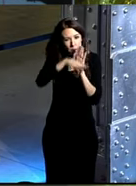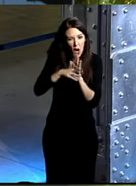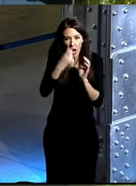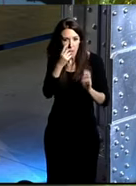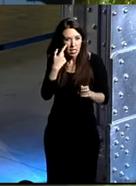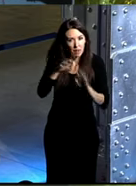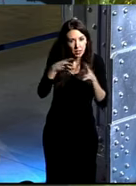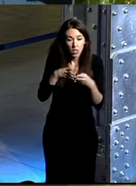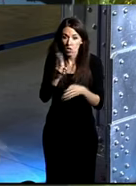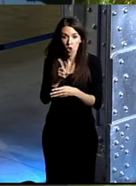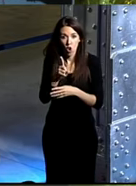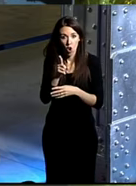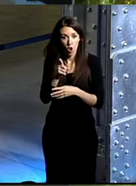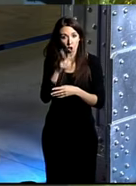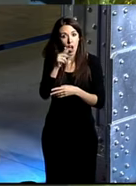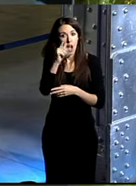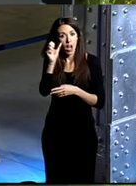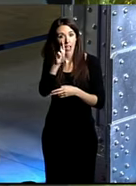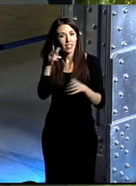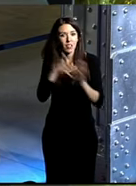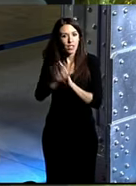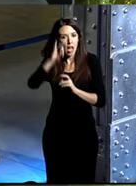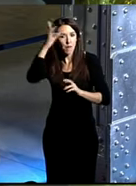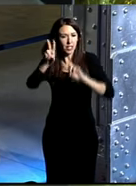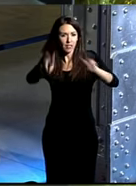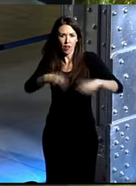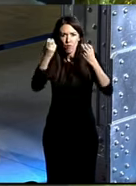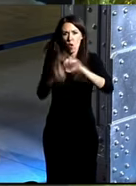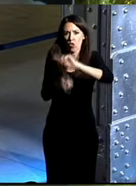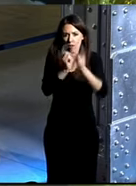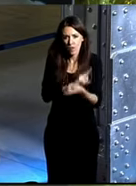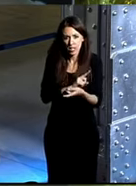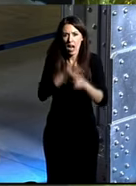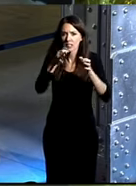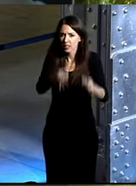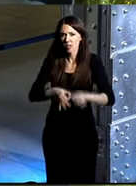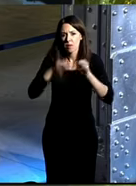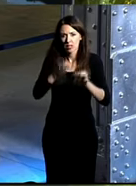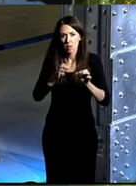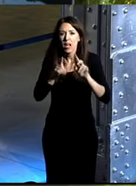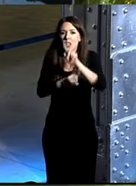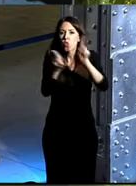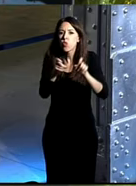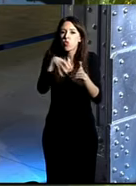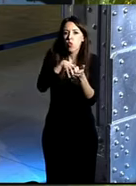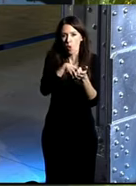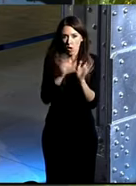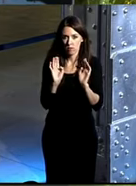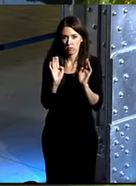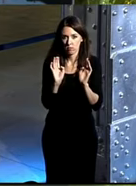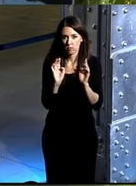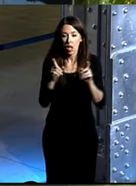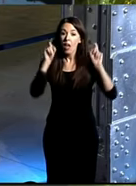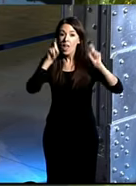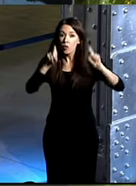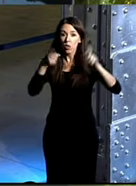intervenir en los programas. Hackear quiere decir reinventar, transformar, modificar, permanentemente cuestionar. Y en la educación lo